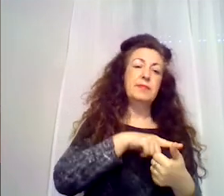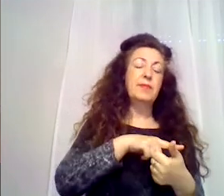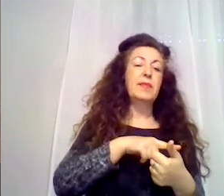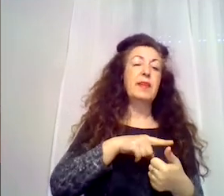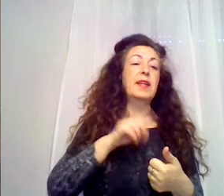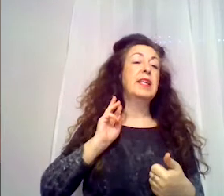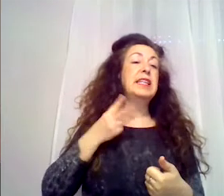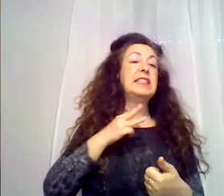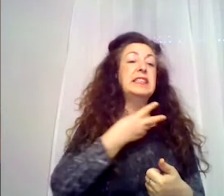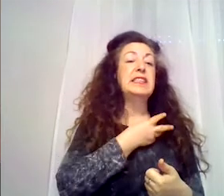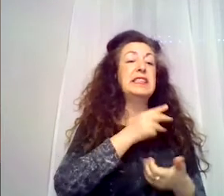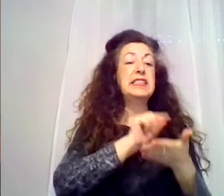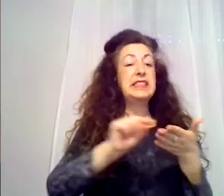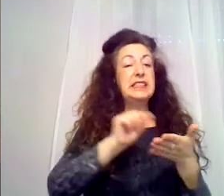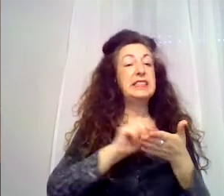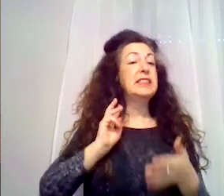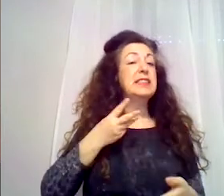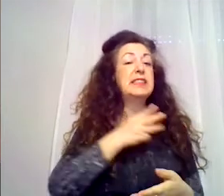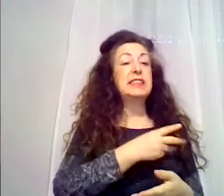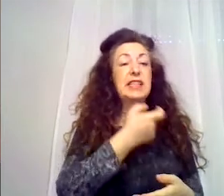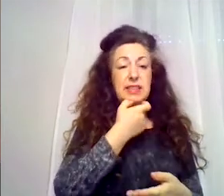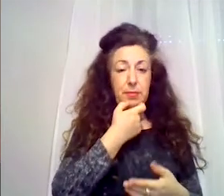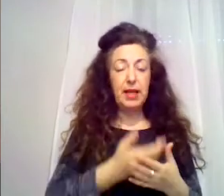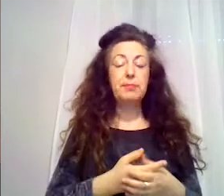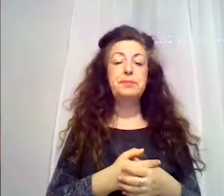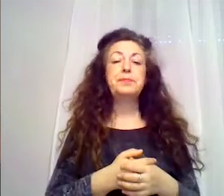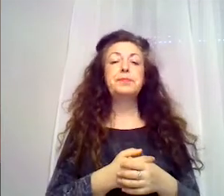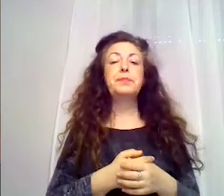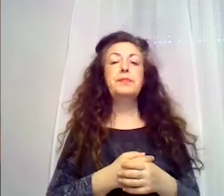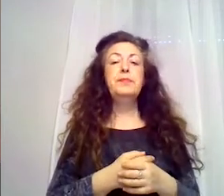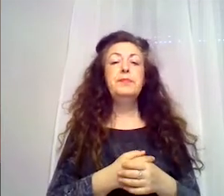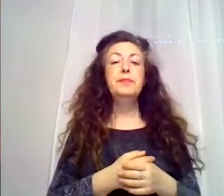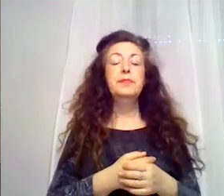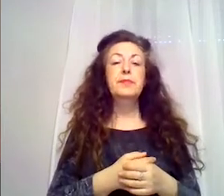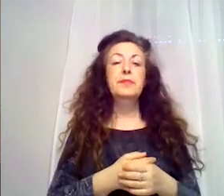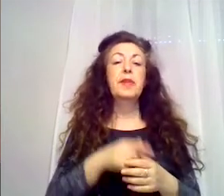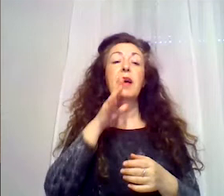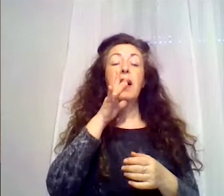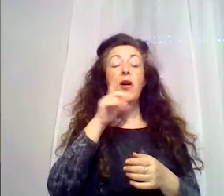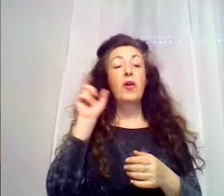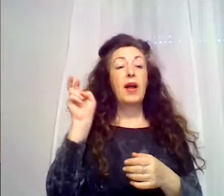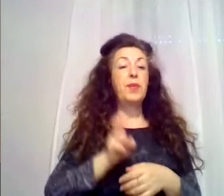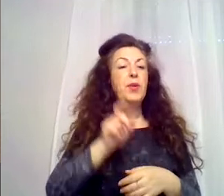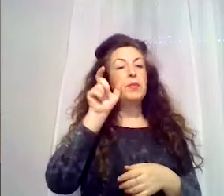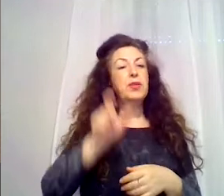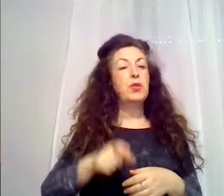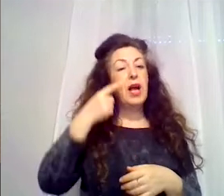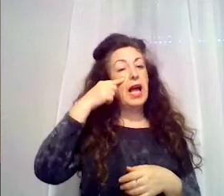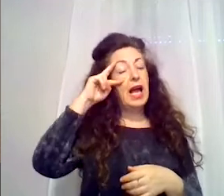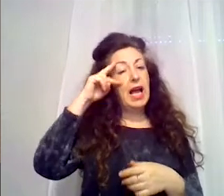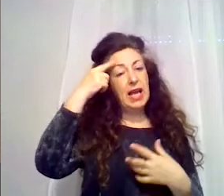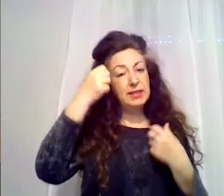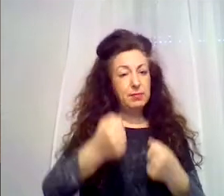tema que ya hemos tratado con anterioridad, pero que creo que hoy nos van a dar más luz todavía un